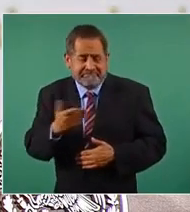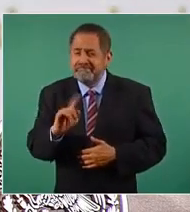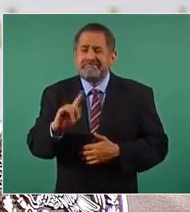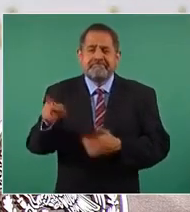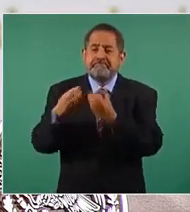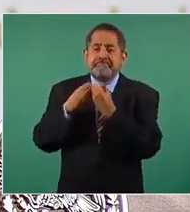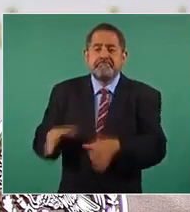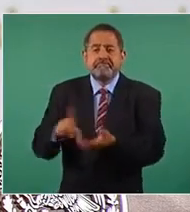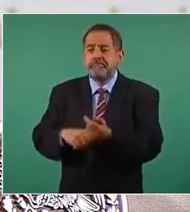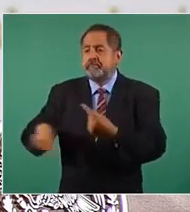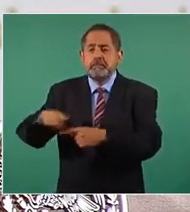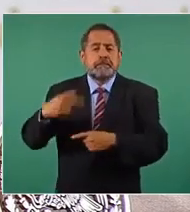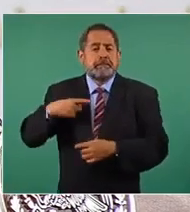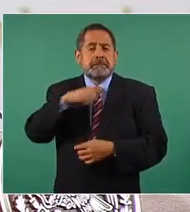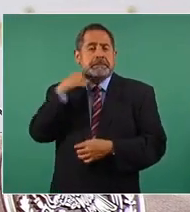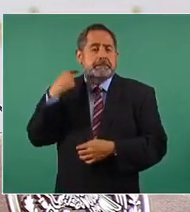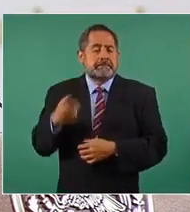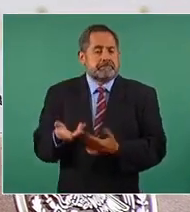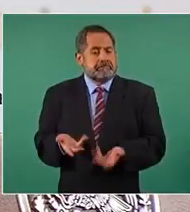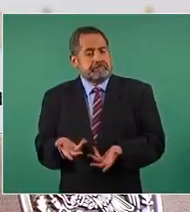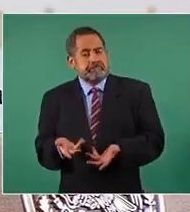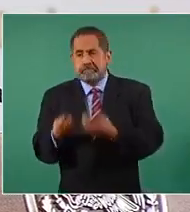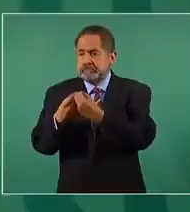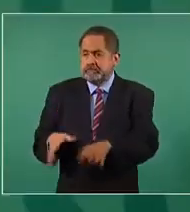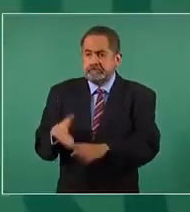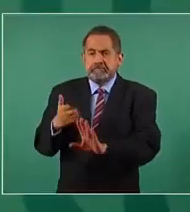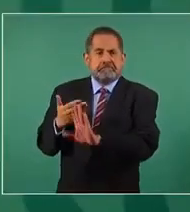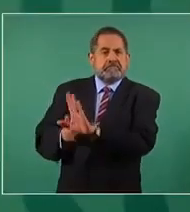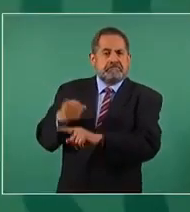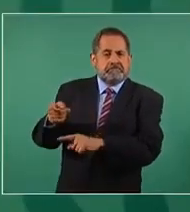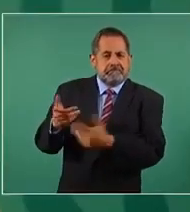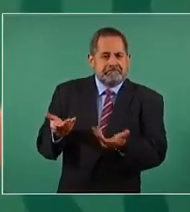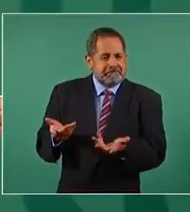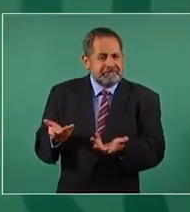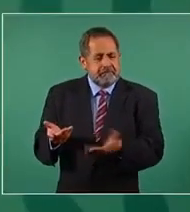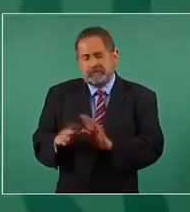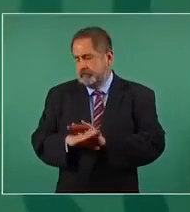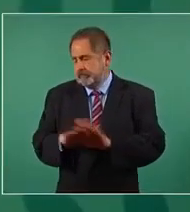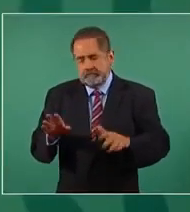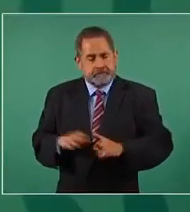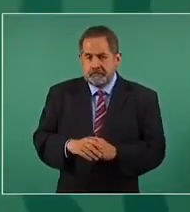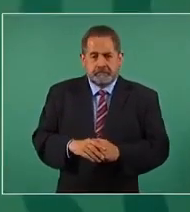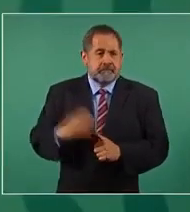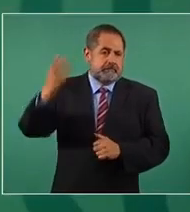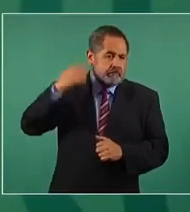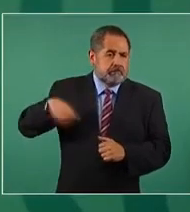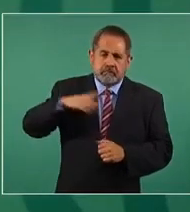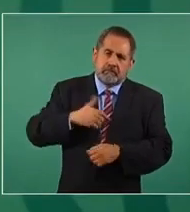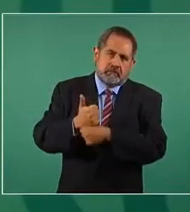Al contrario, se perjudica. Eso ya lo